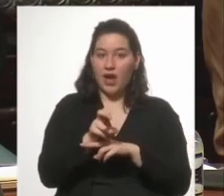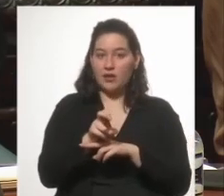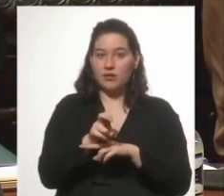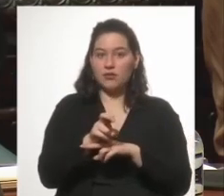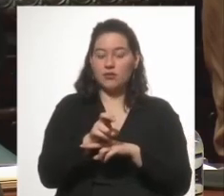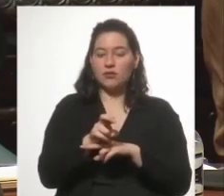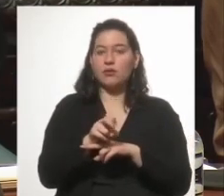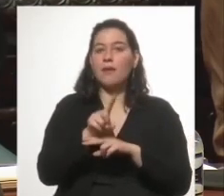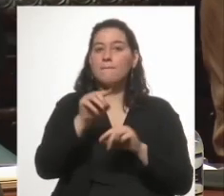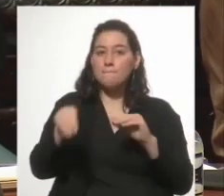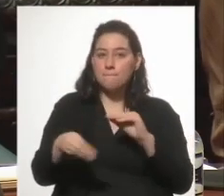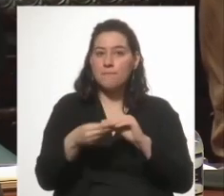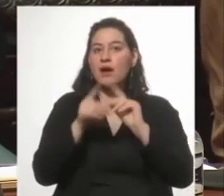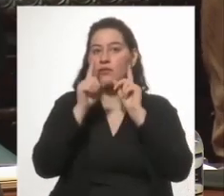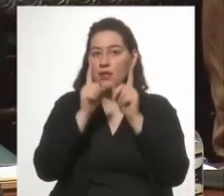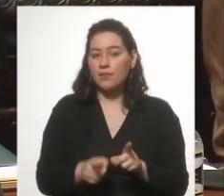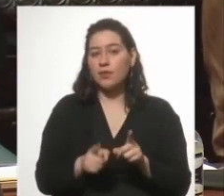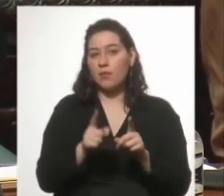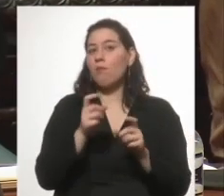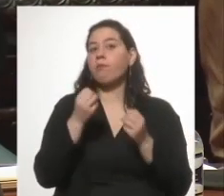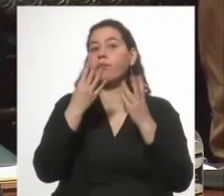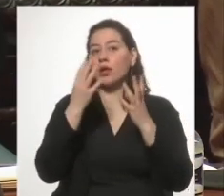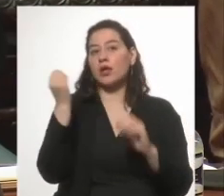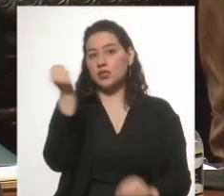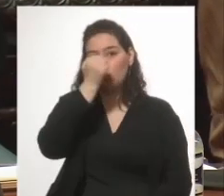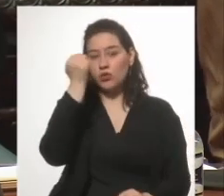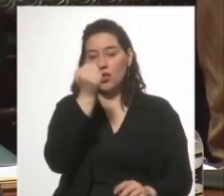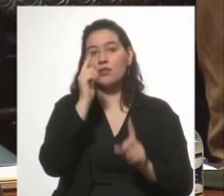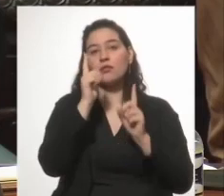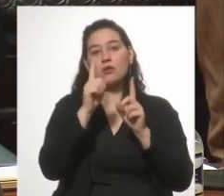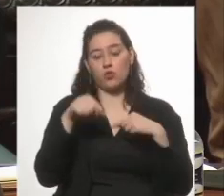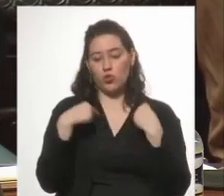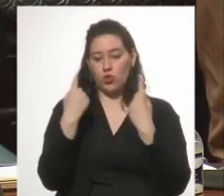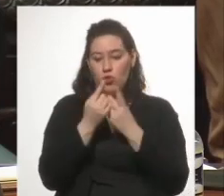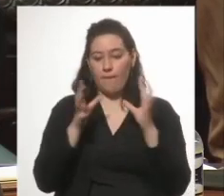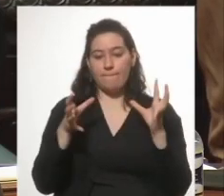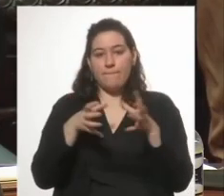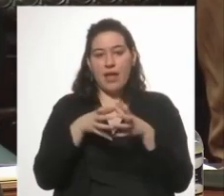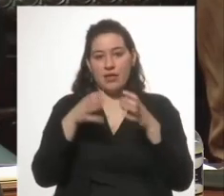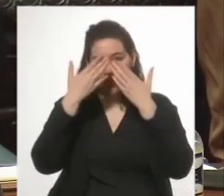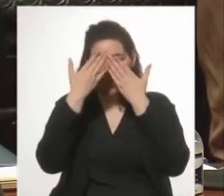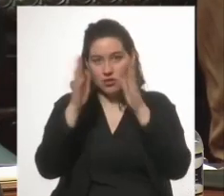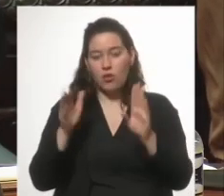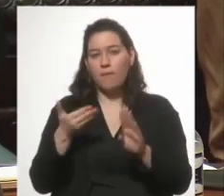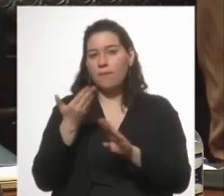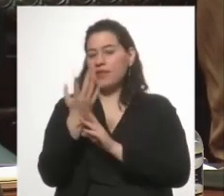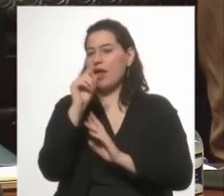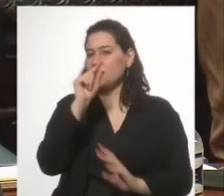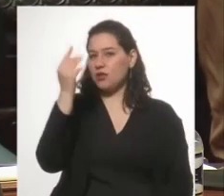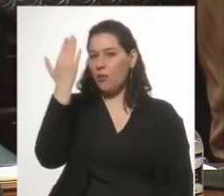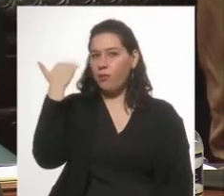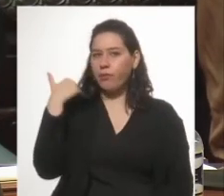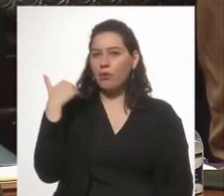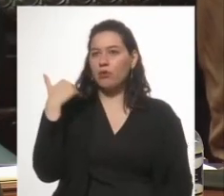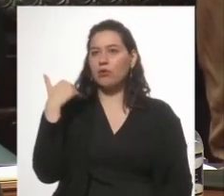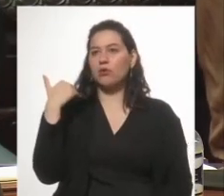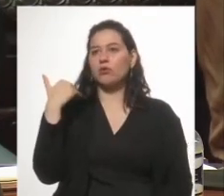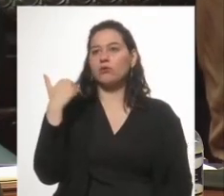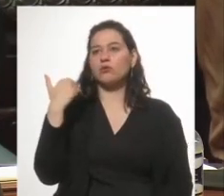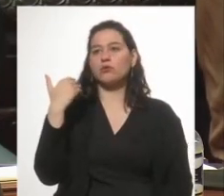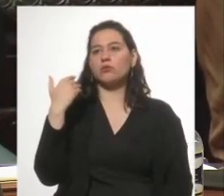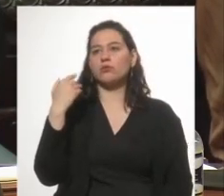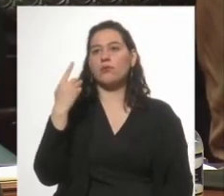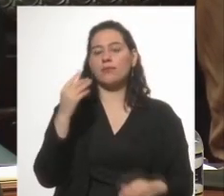A esto hay que agregar también, porque no es un hecho menor, que nuestro partido haya pedido hace no mucho tiempo la destitución de